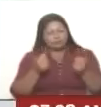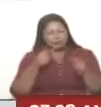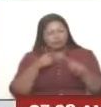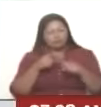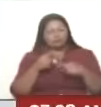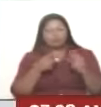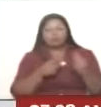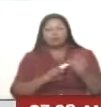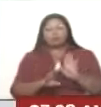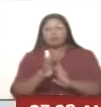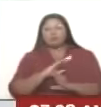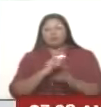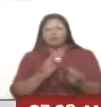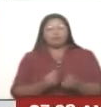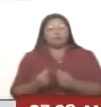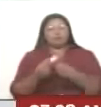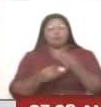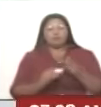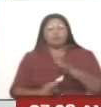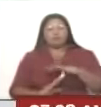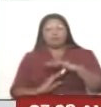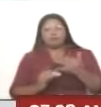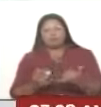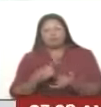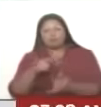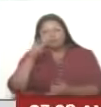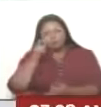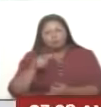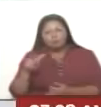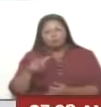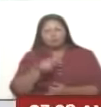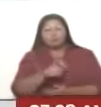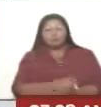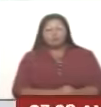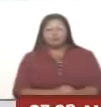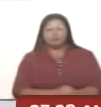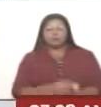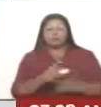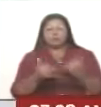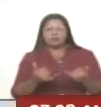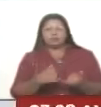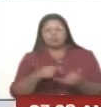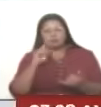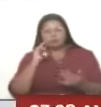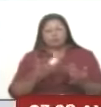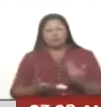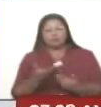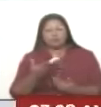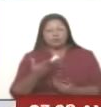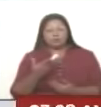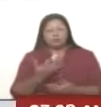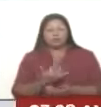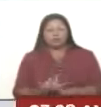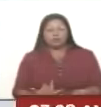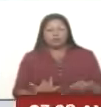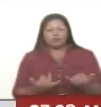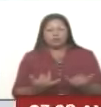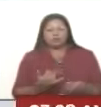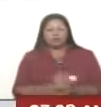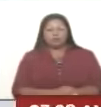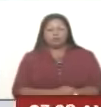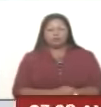economía y cómo eso impacta en la población. Uno muy importante es la inflación. La inflación sigue